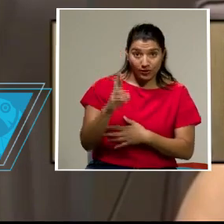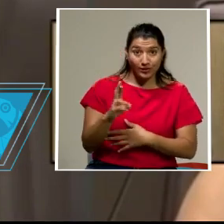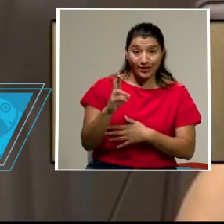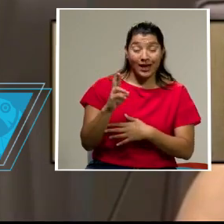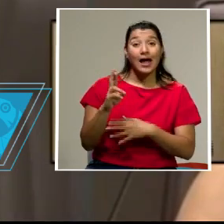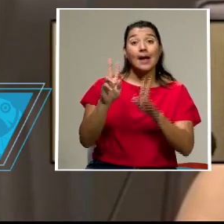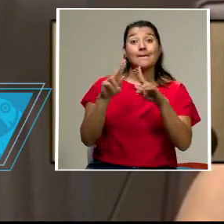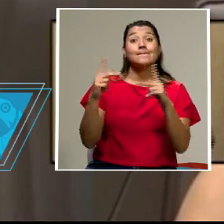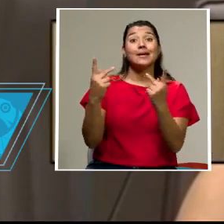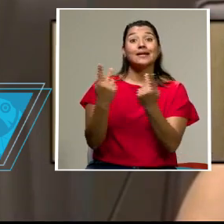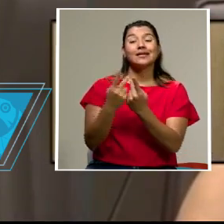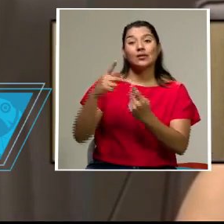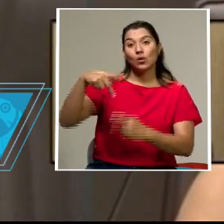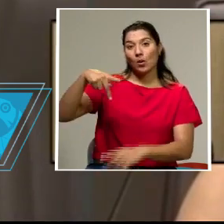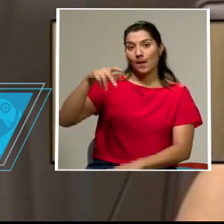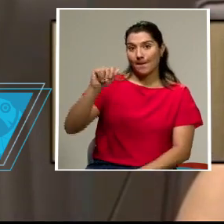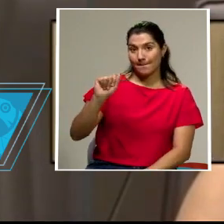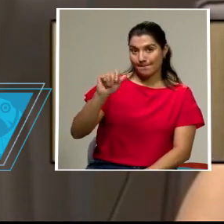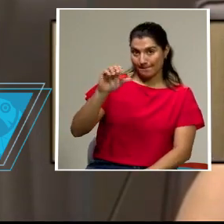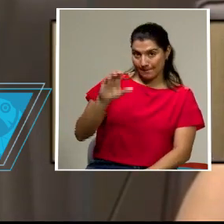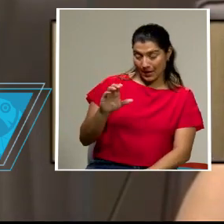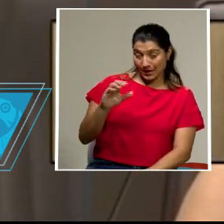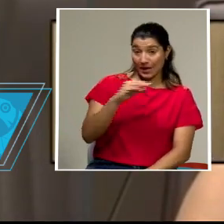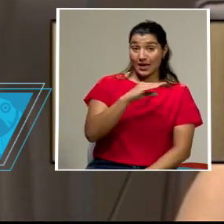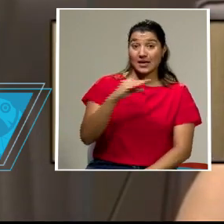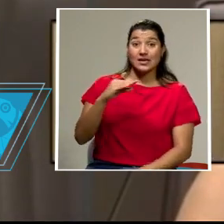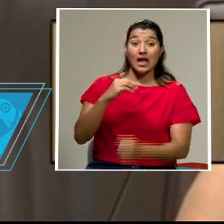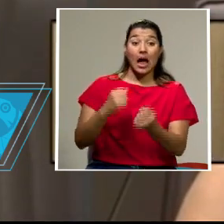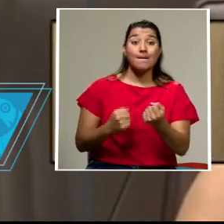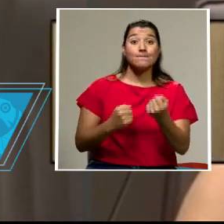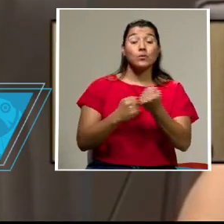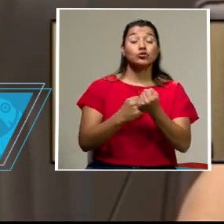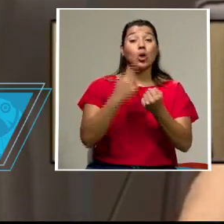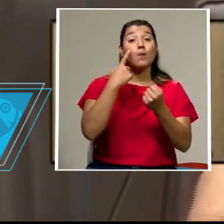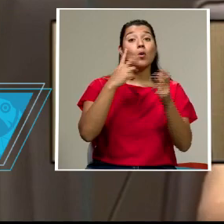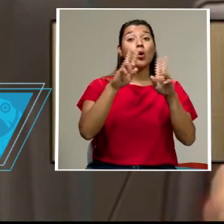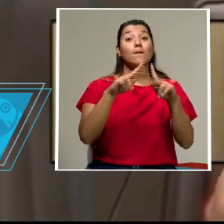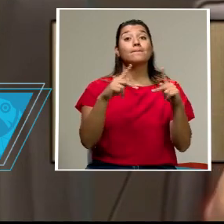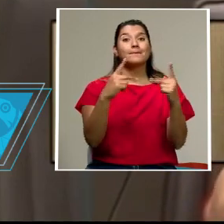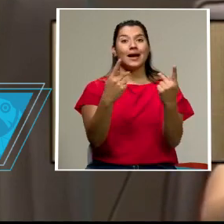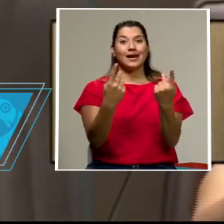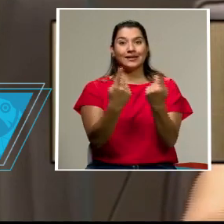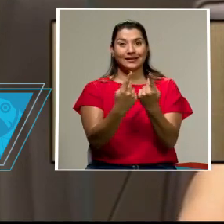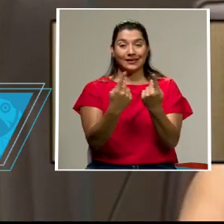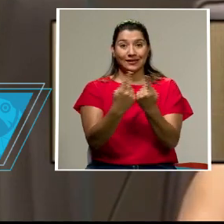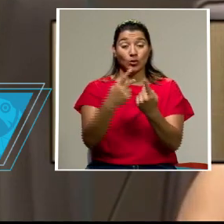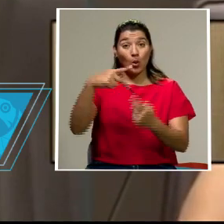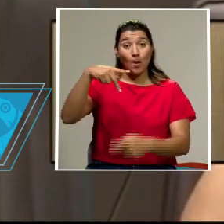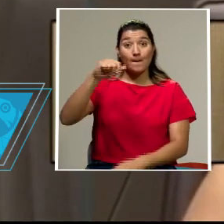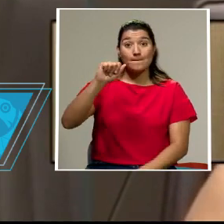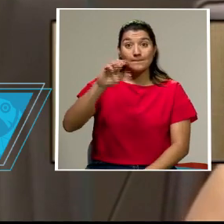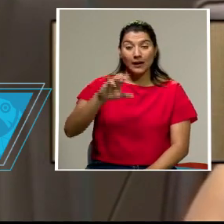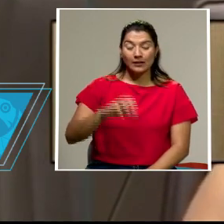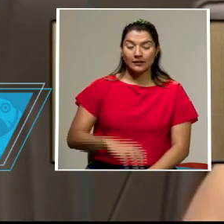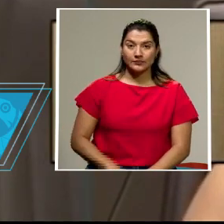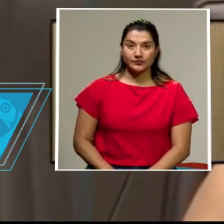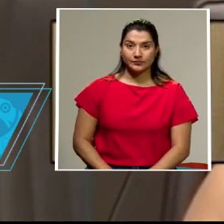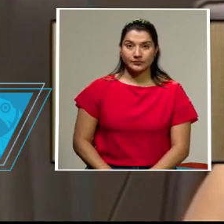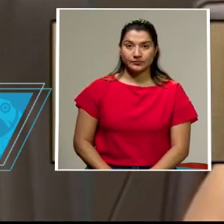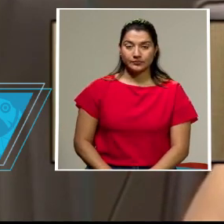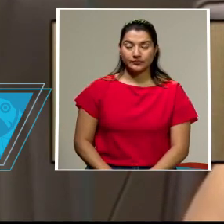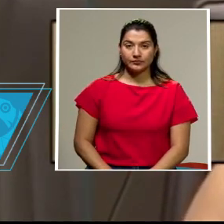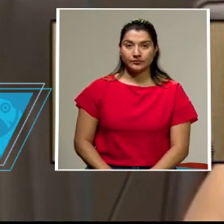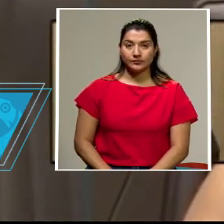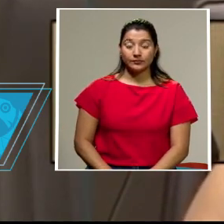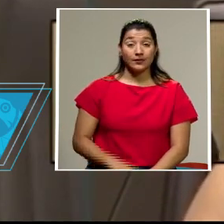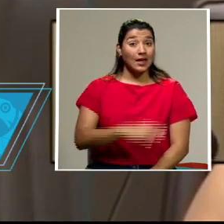Acción Ciudadana, respaldado por la fracción del Partido Acción Ciudadana.